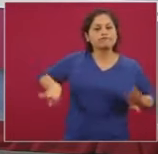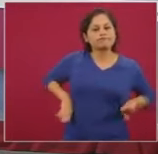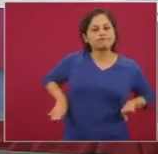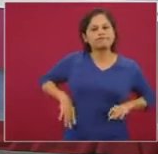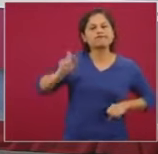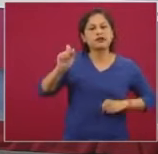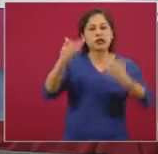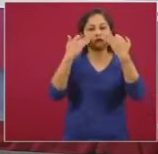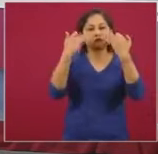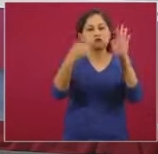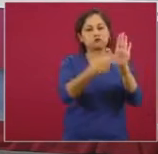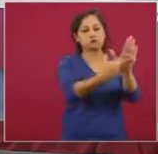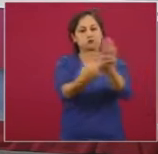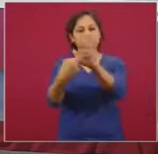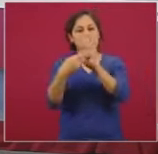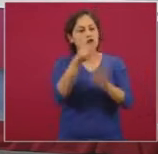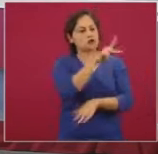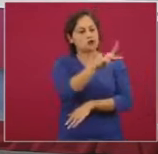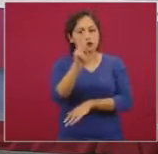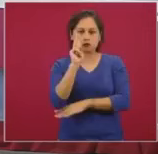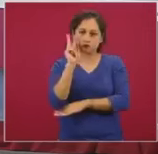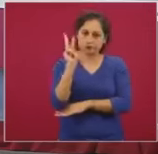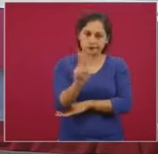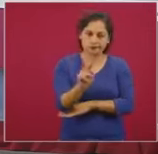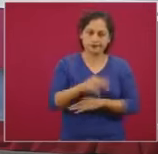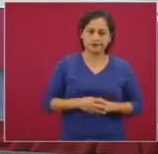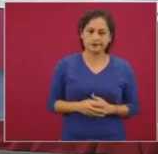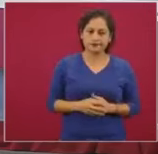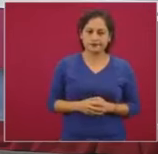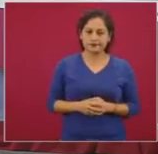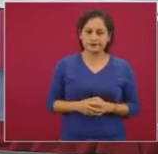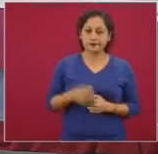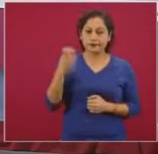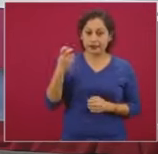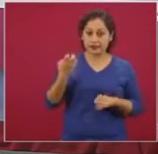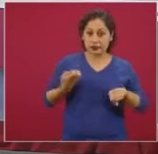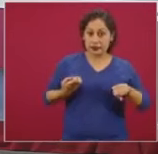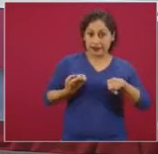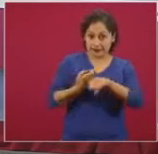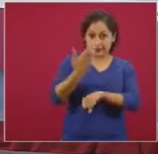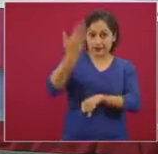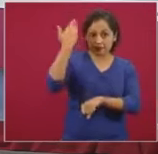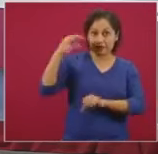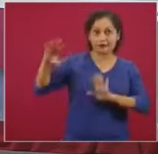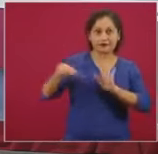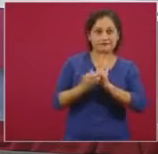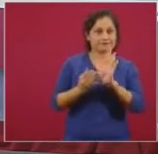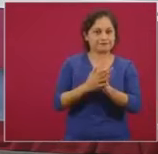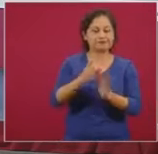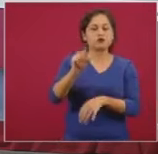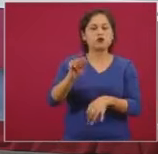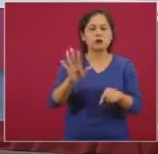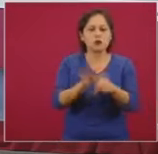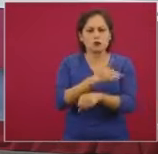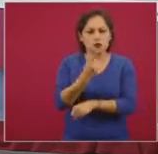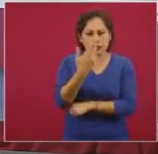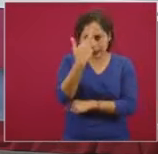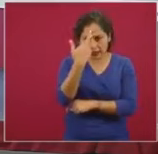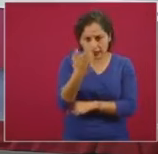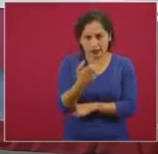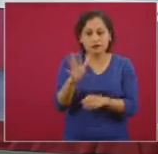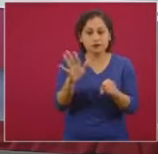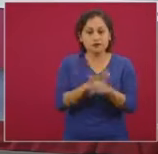la población conozca todos los datos, ¿no? Y esos son de los estados que no habíamos incluido, y principalmente por lo que no lo habíamos incluido es porque